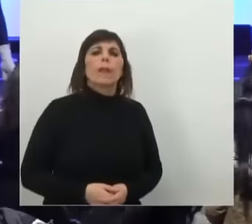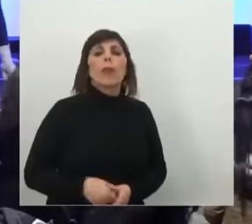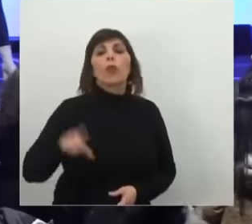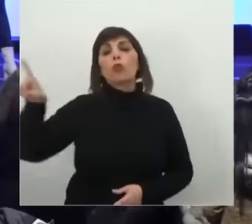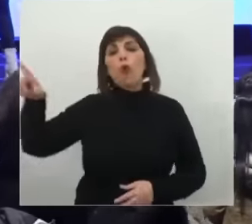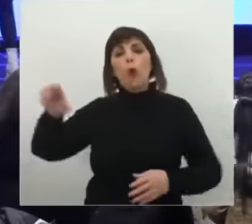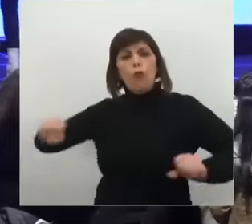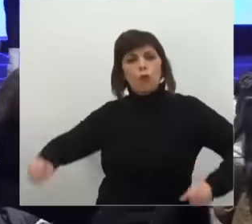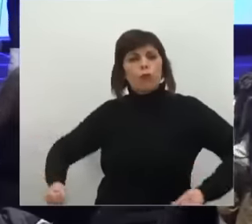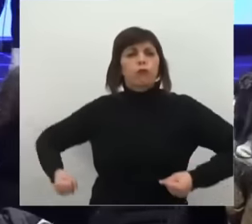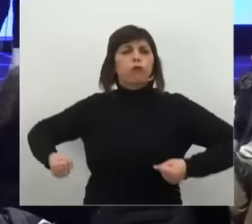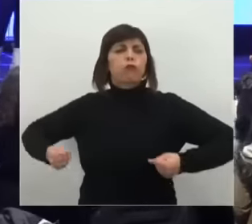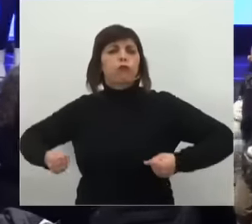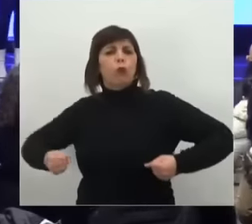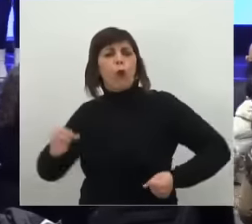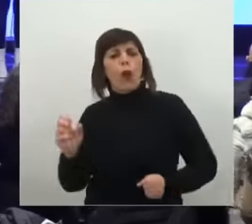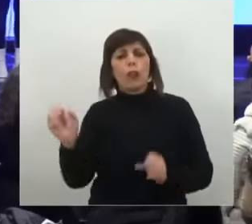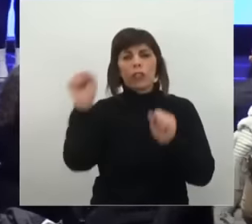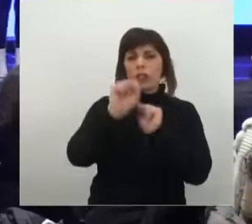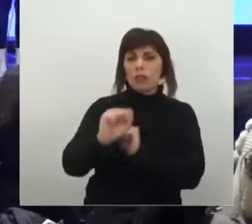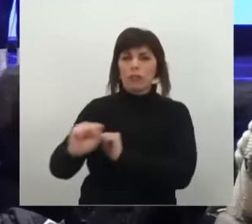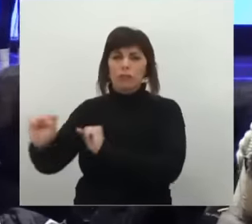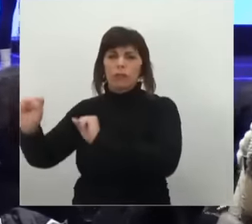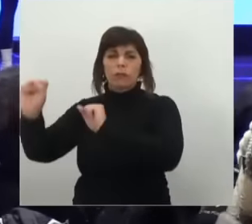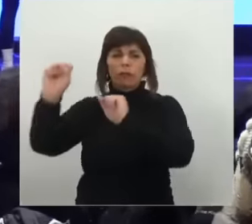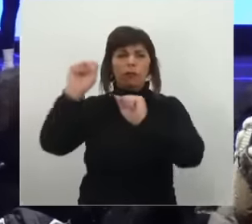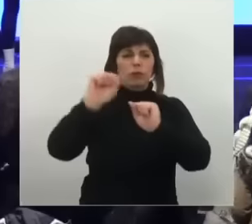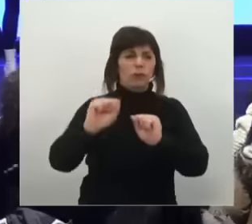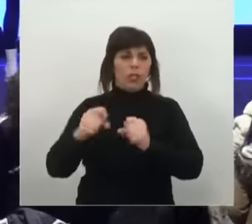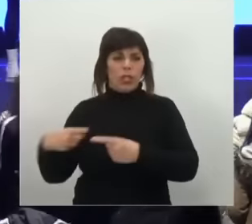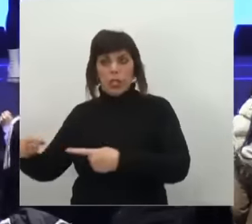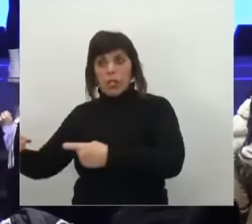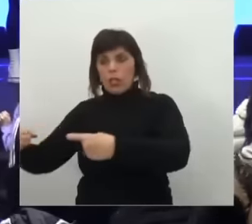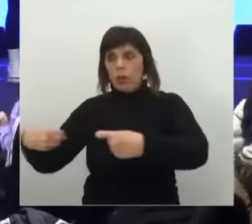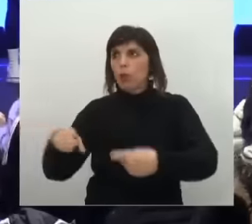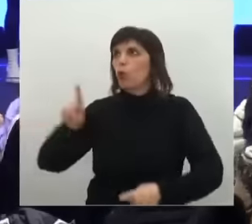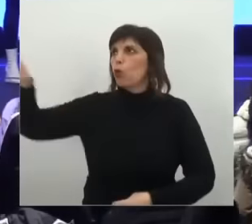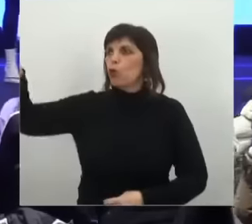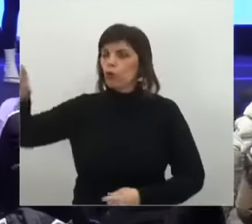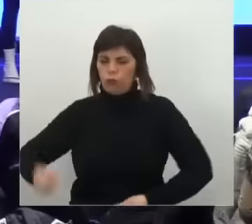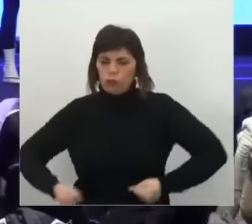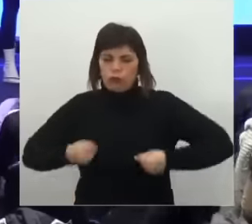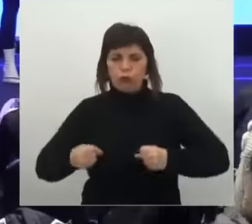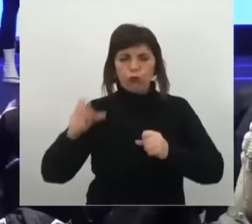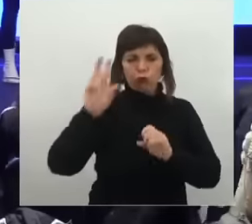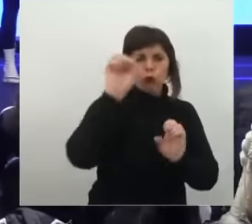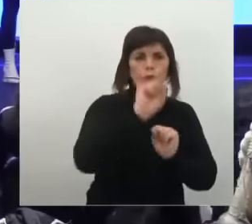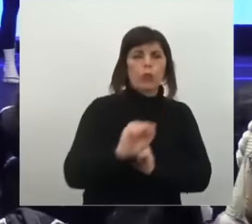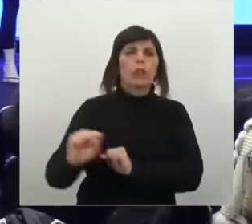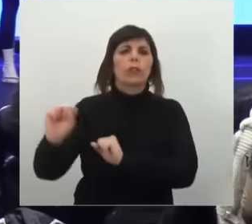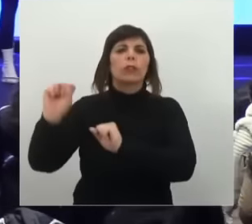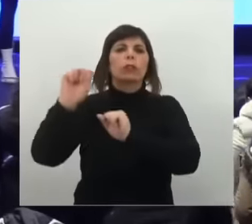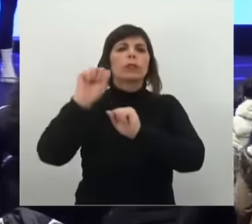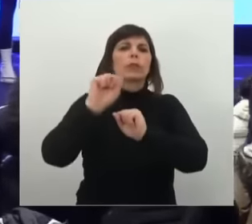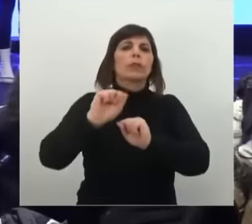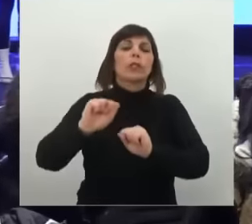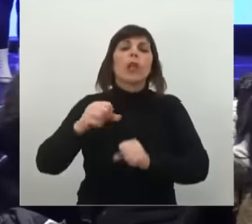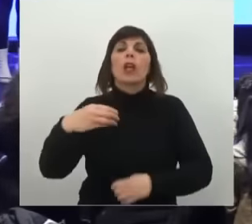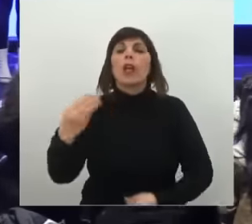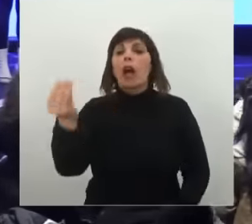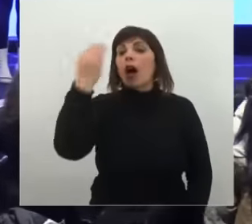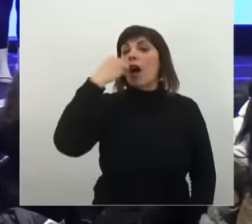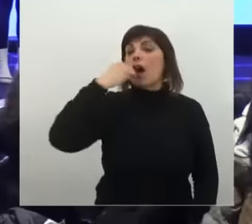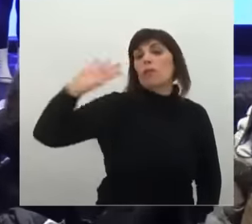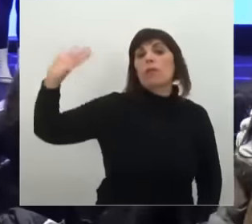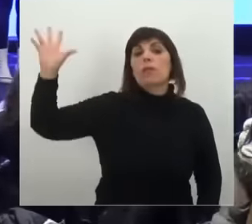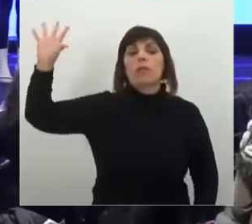eres fuerza y defensa ante los enemigos más nada de